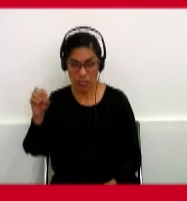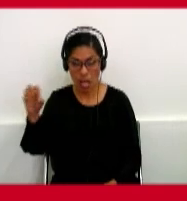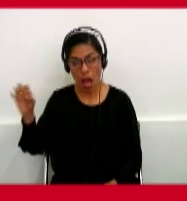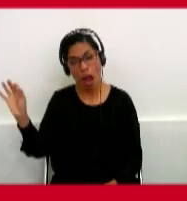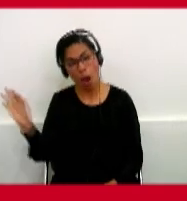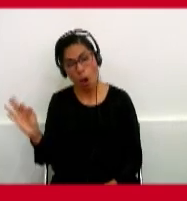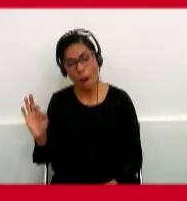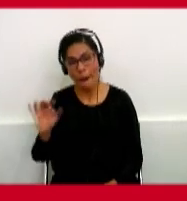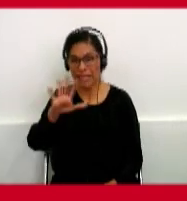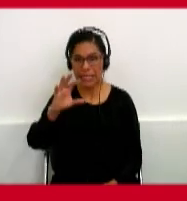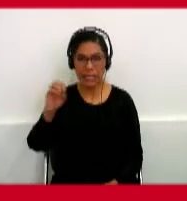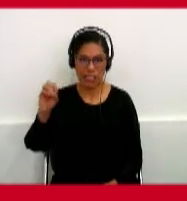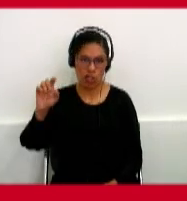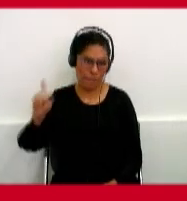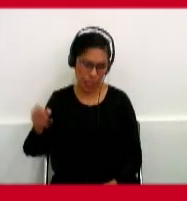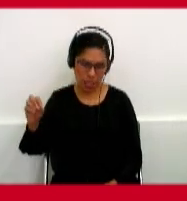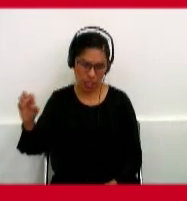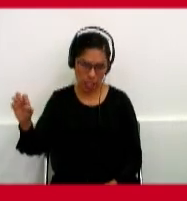millón de elementos, ¿no?